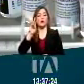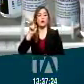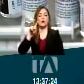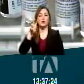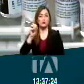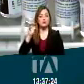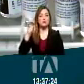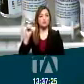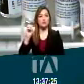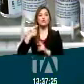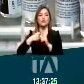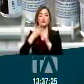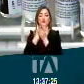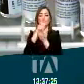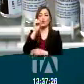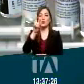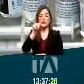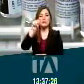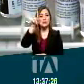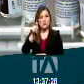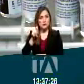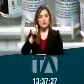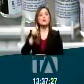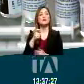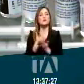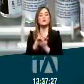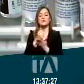7.057.200 dosis de la iniciativa COVAX adquiridas a